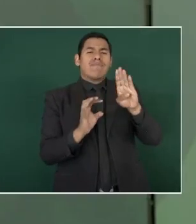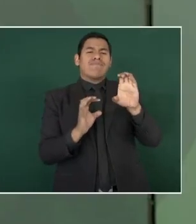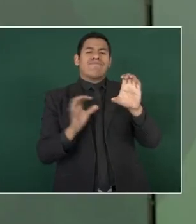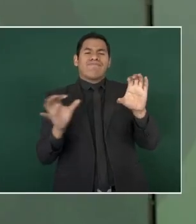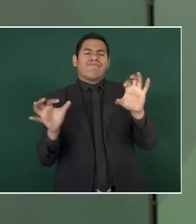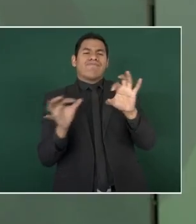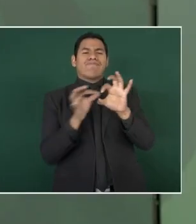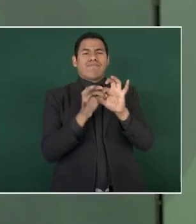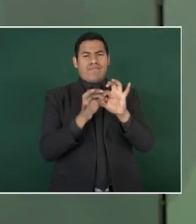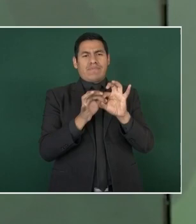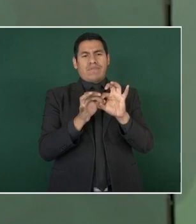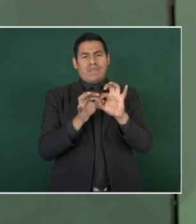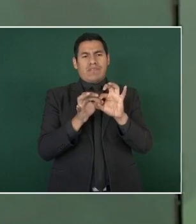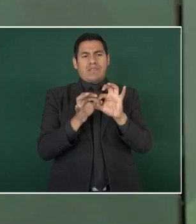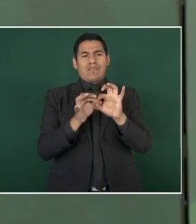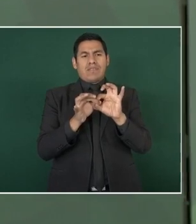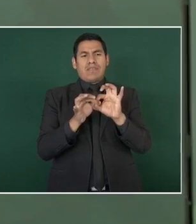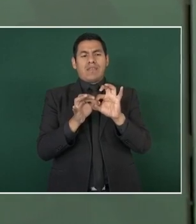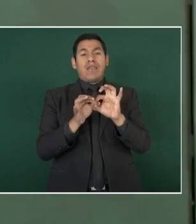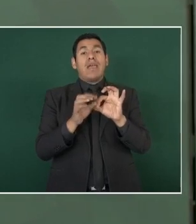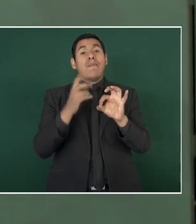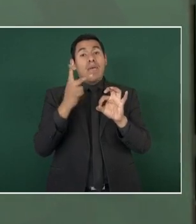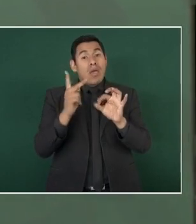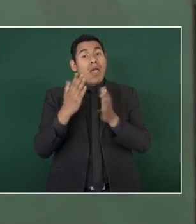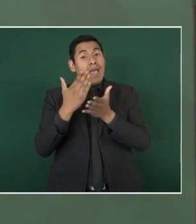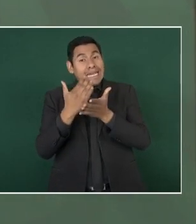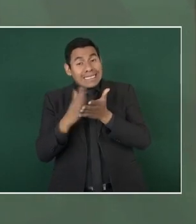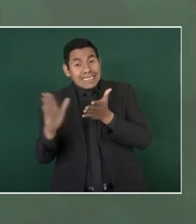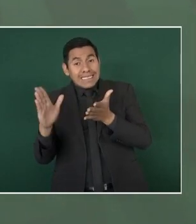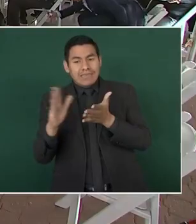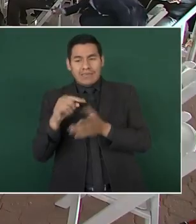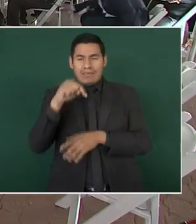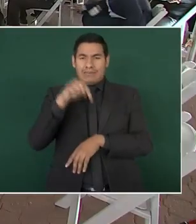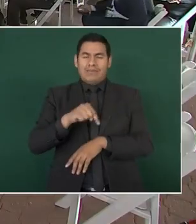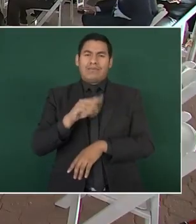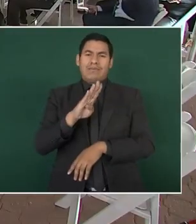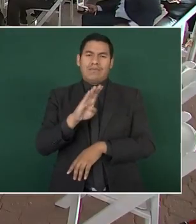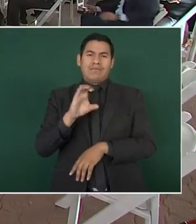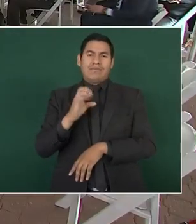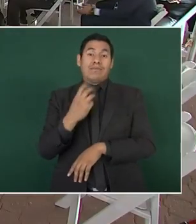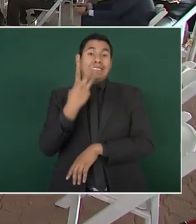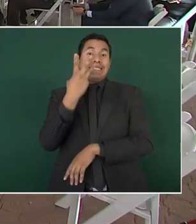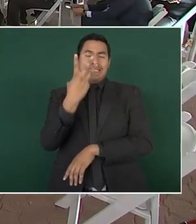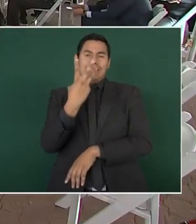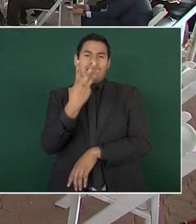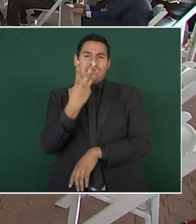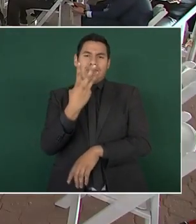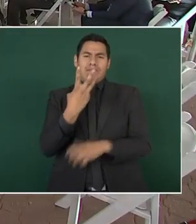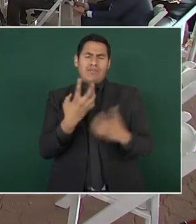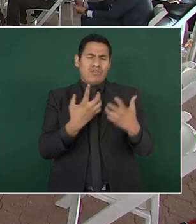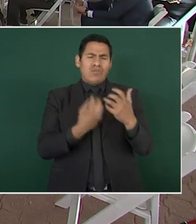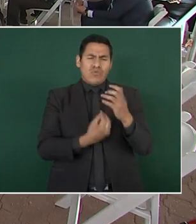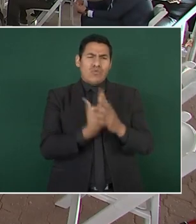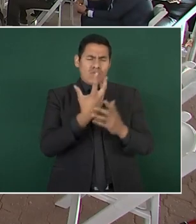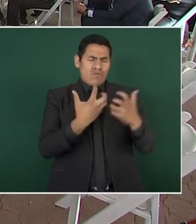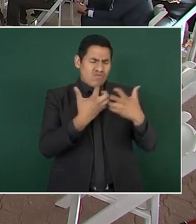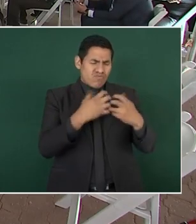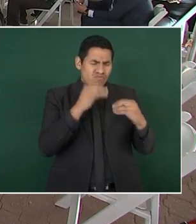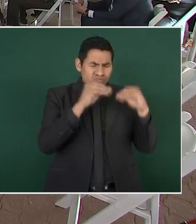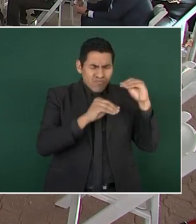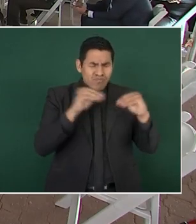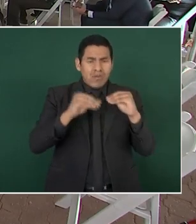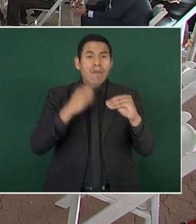Pero además, aquí se están construyendo tres plantas de ciclo combinado también para producir